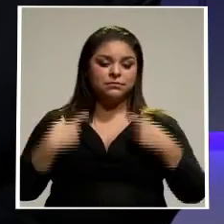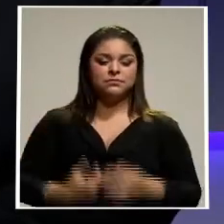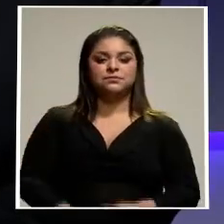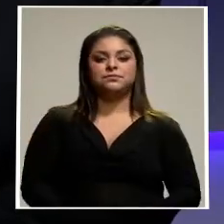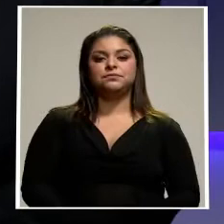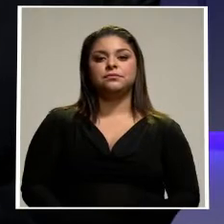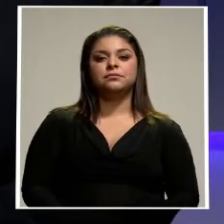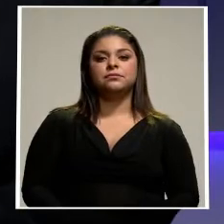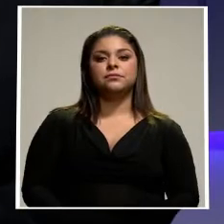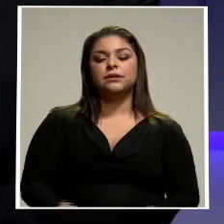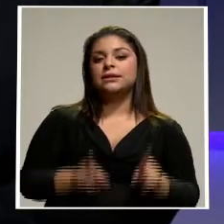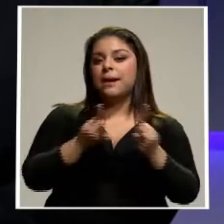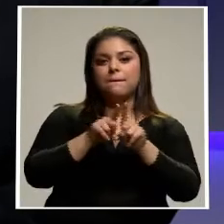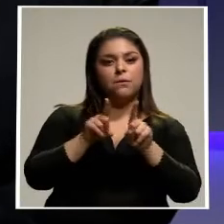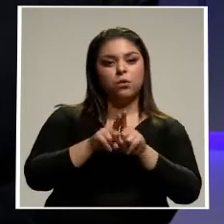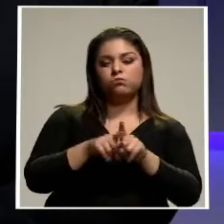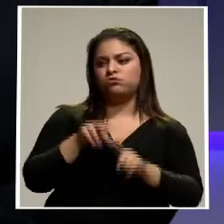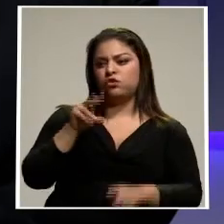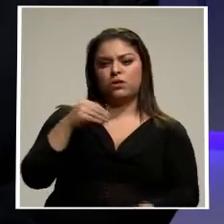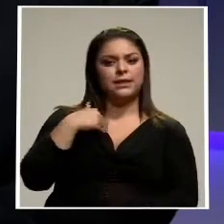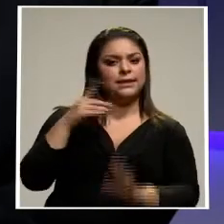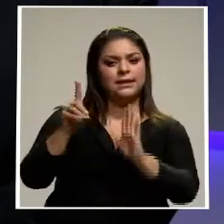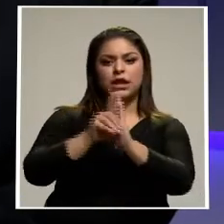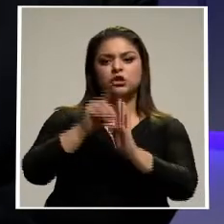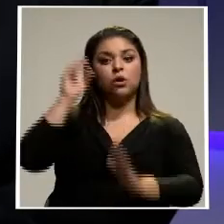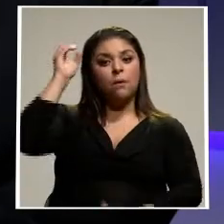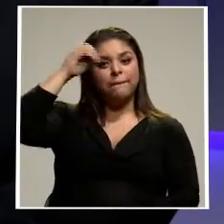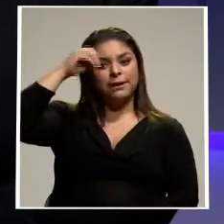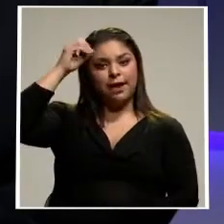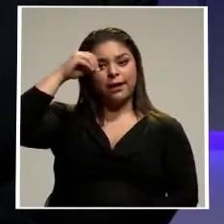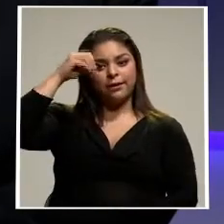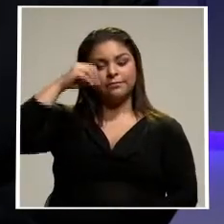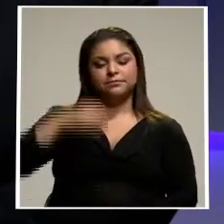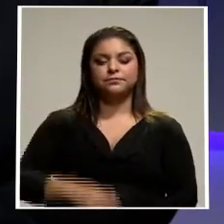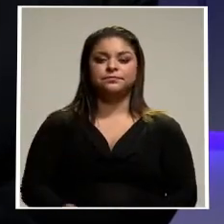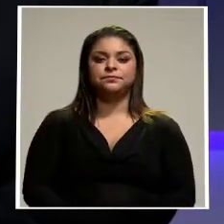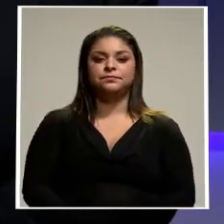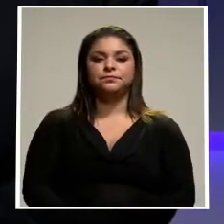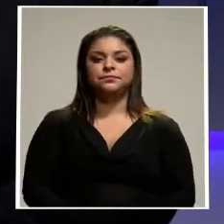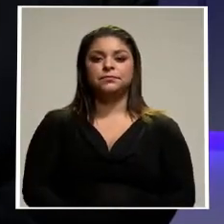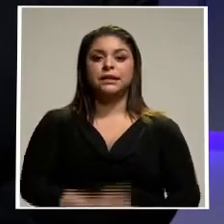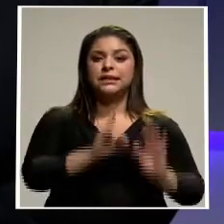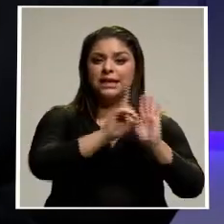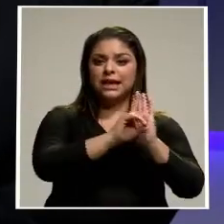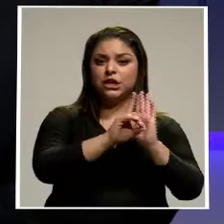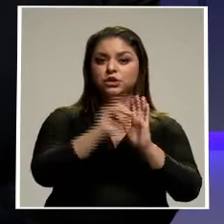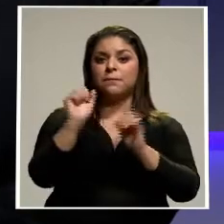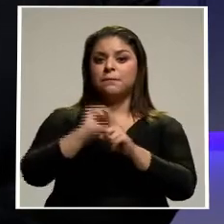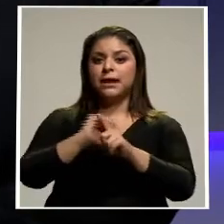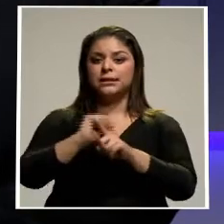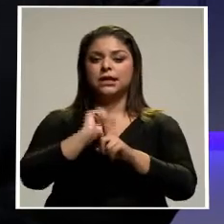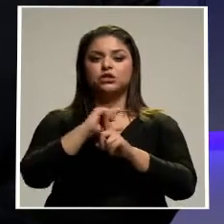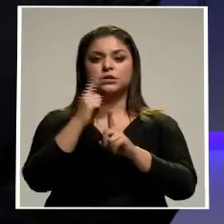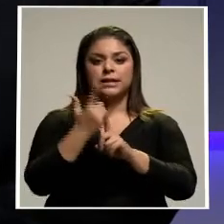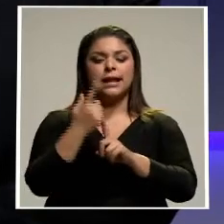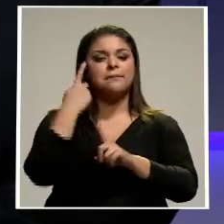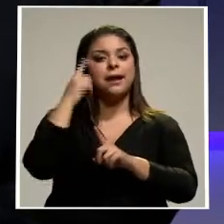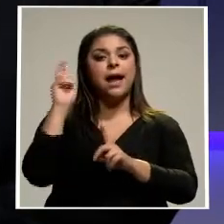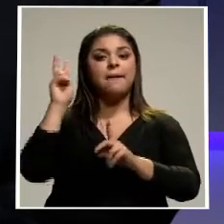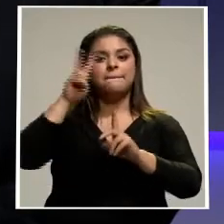Tampoco la posibilidad de opinar. El derecho y la práctica social para aplicar ese derecho